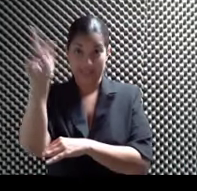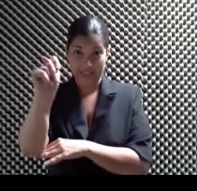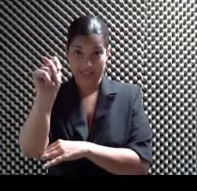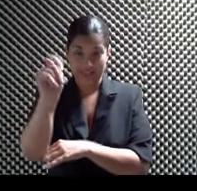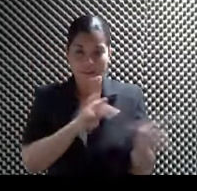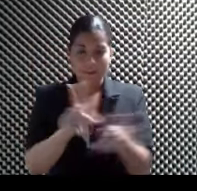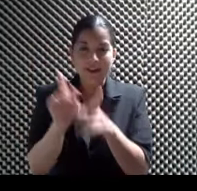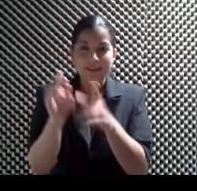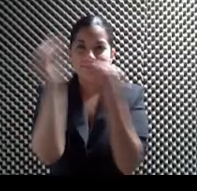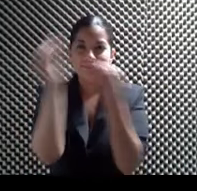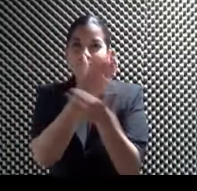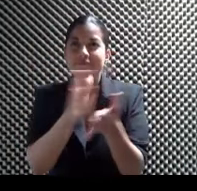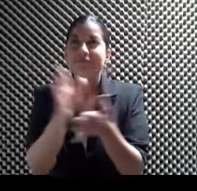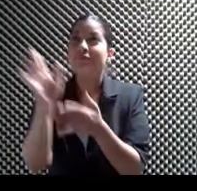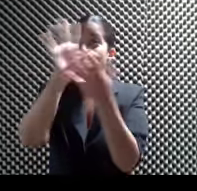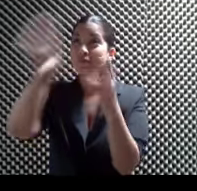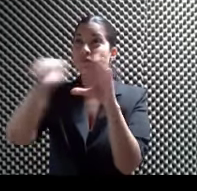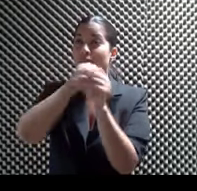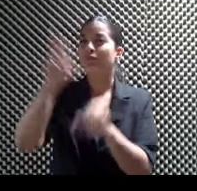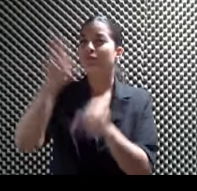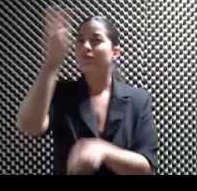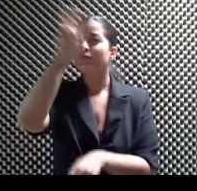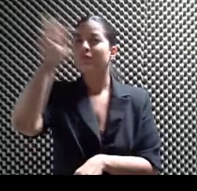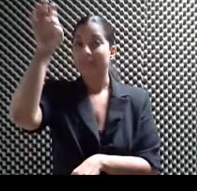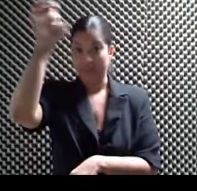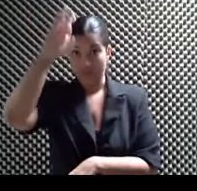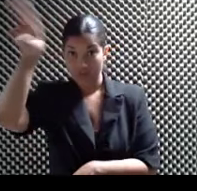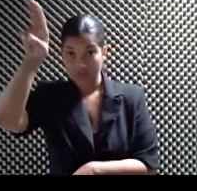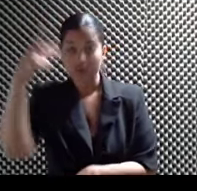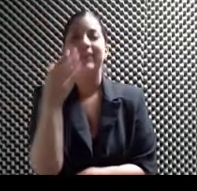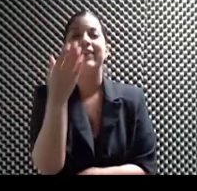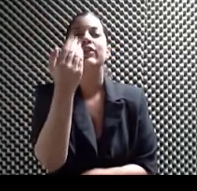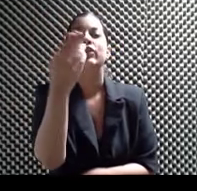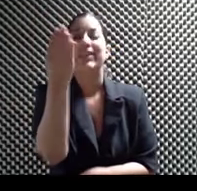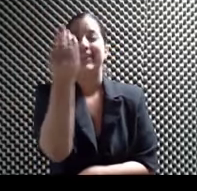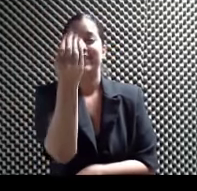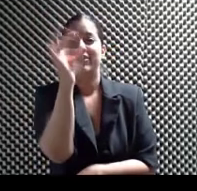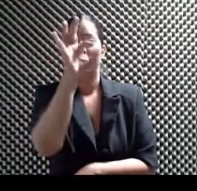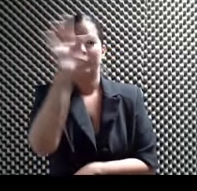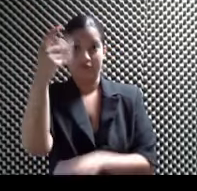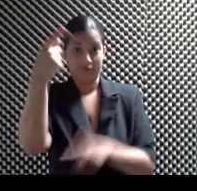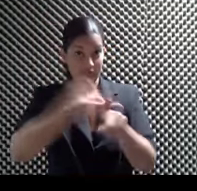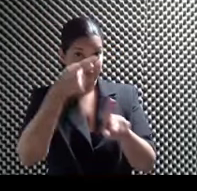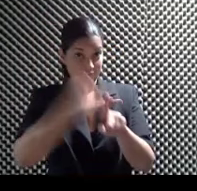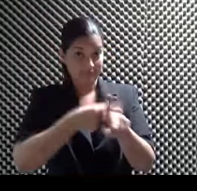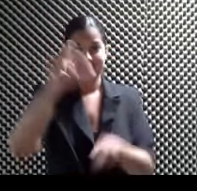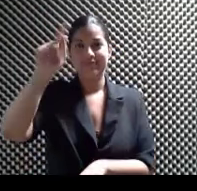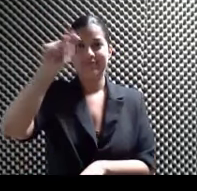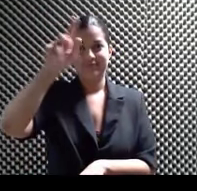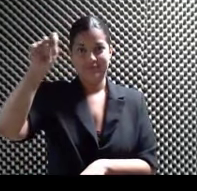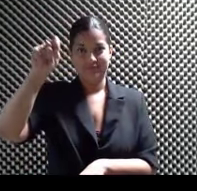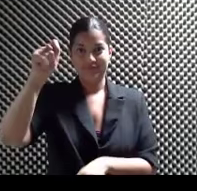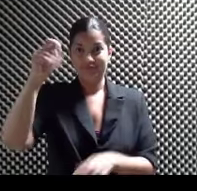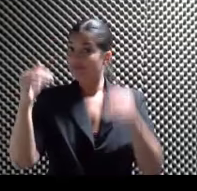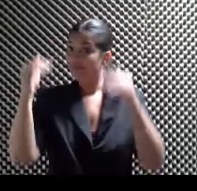Que Incluyen Roaming En Los Estados Unidos Desde Solo 14 A 99 Mensual AT&T La Red 4G Más Avanzada Detalles En La Prensa